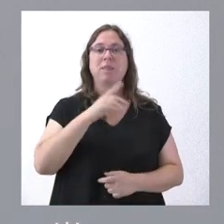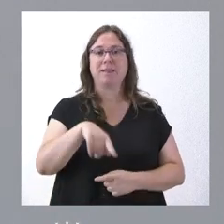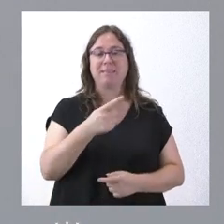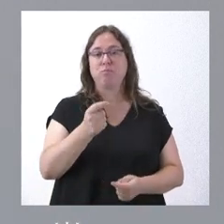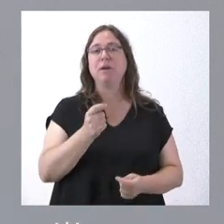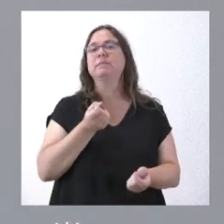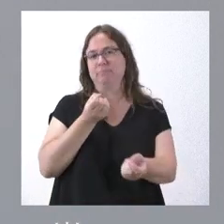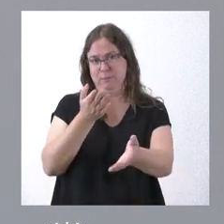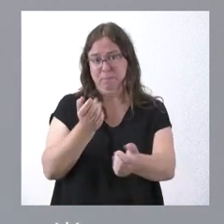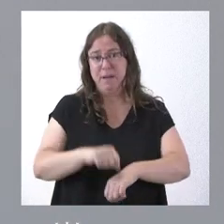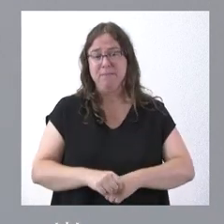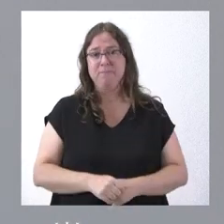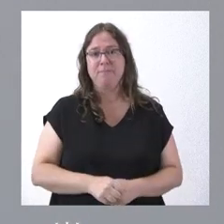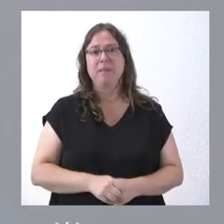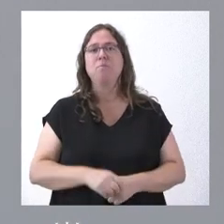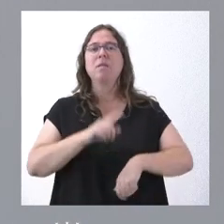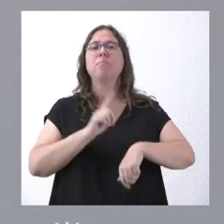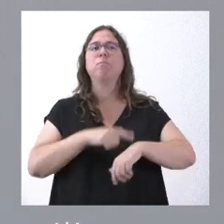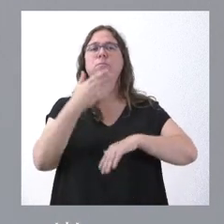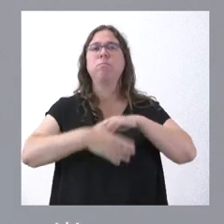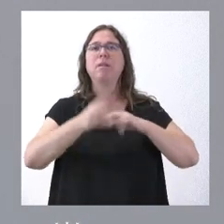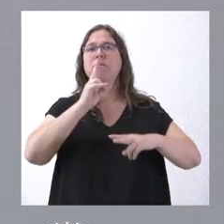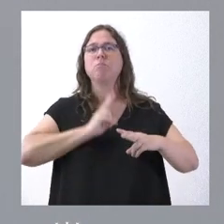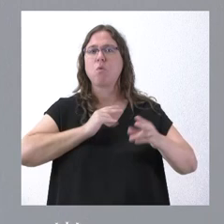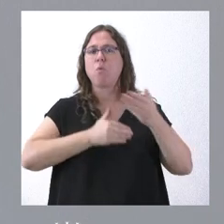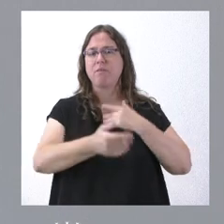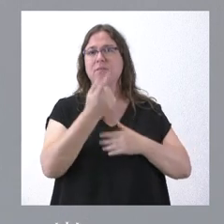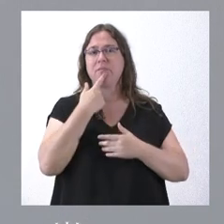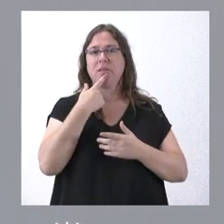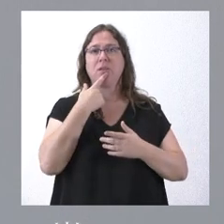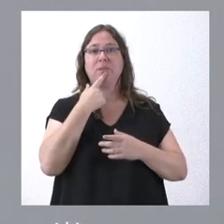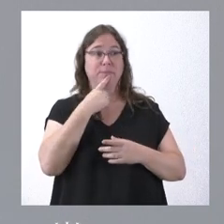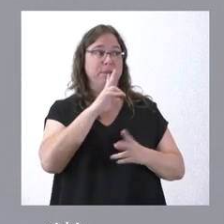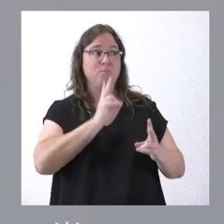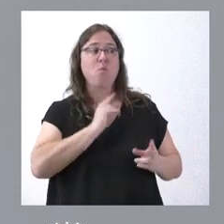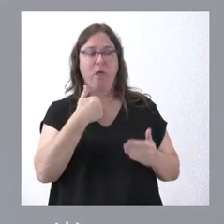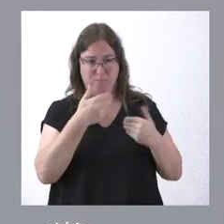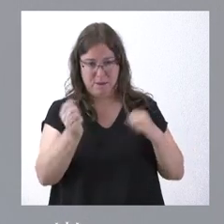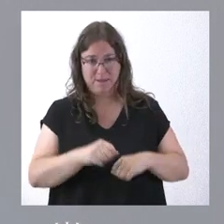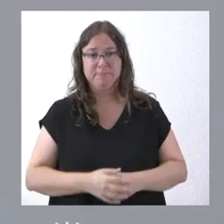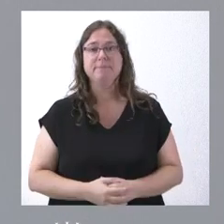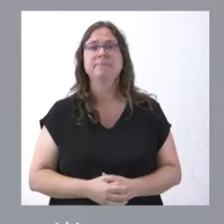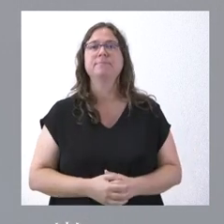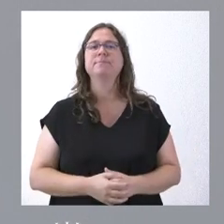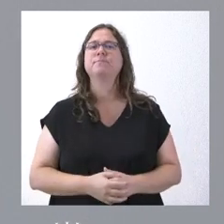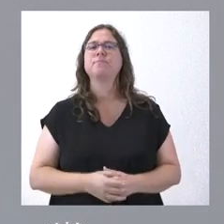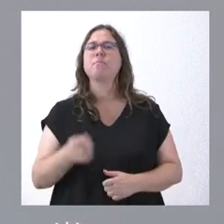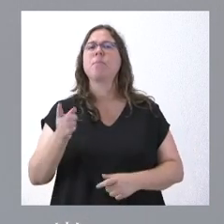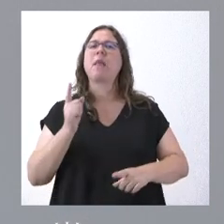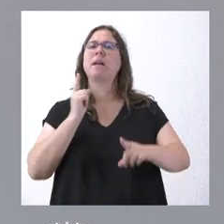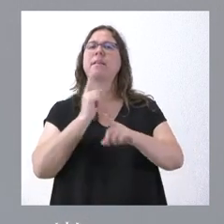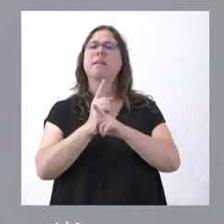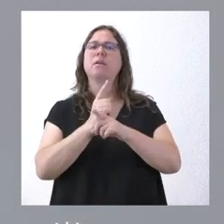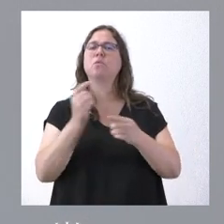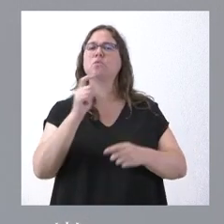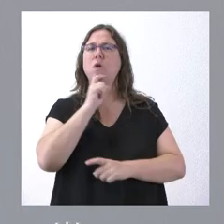Se lo podemos ampliar el plazo que tienen para responder y cuándo está previsto que puedan hacerlo. Sí, portavoz, el recurso que anunció el presidente